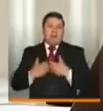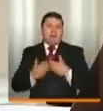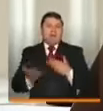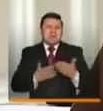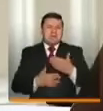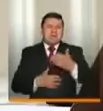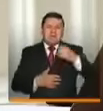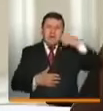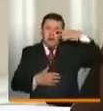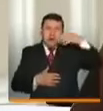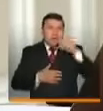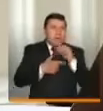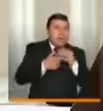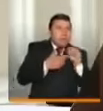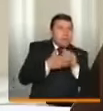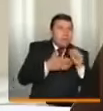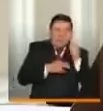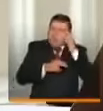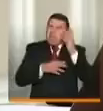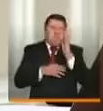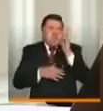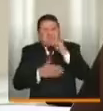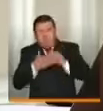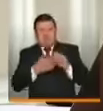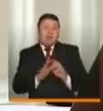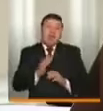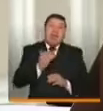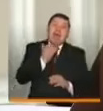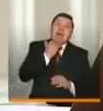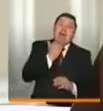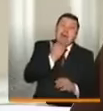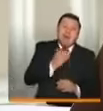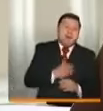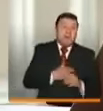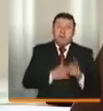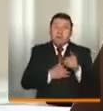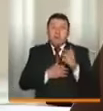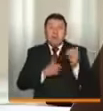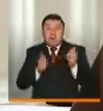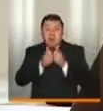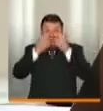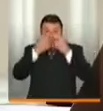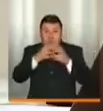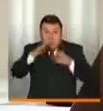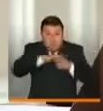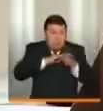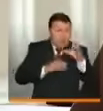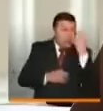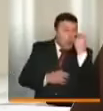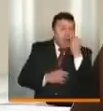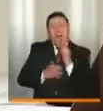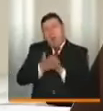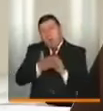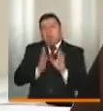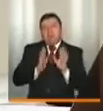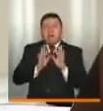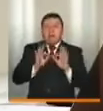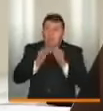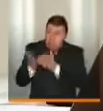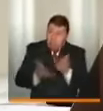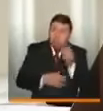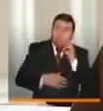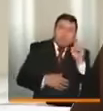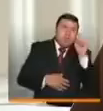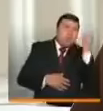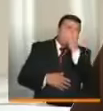servicios públicos, salvo y la única excepción es si alguien no deja a la compañía entrar al predio. Entonces, muy importante que dejen